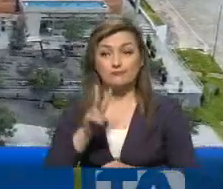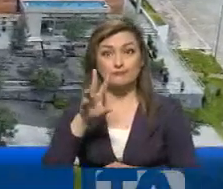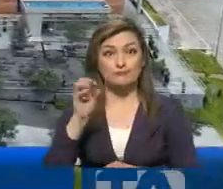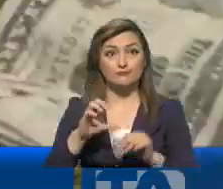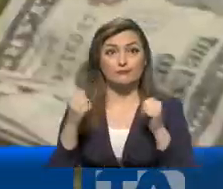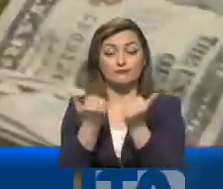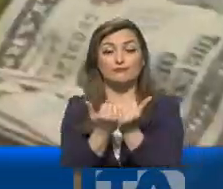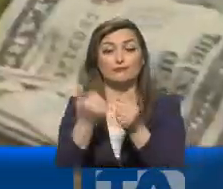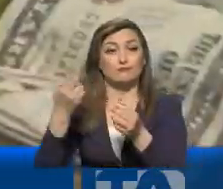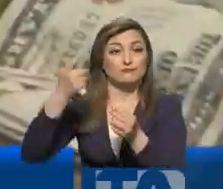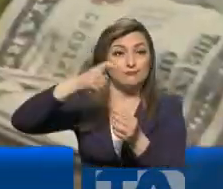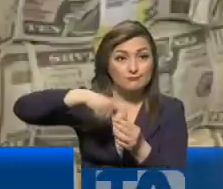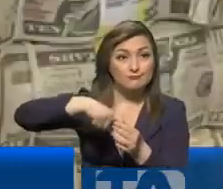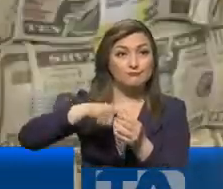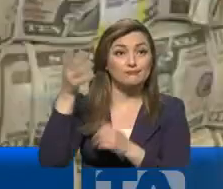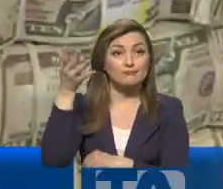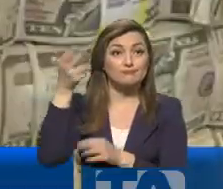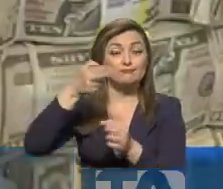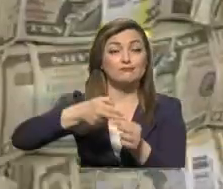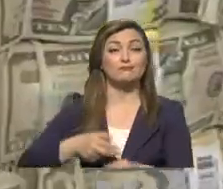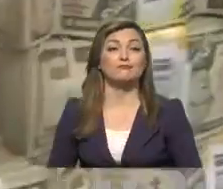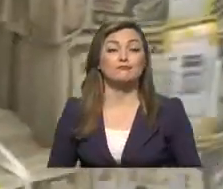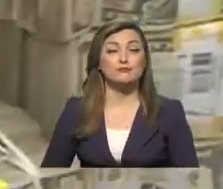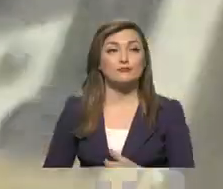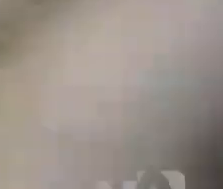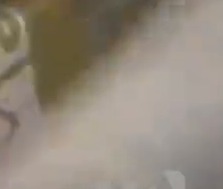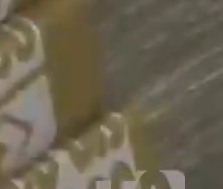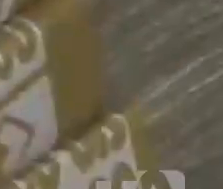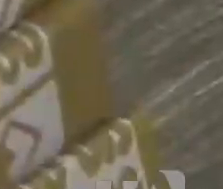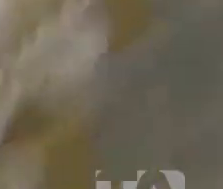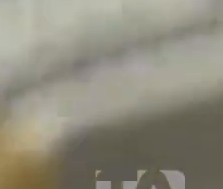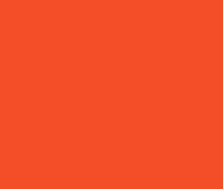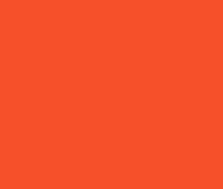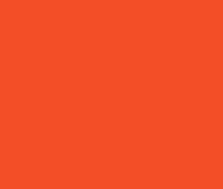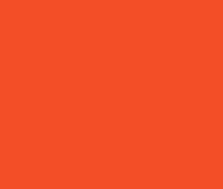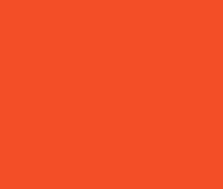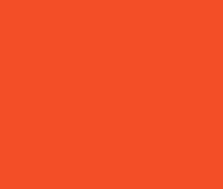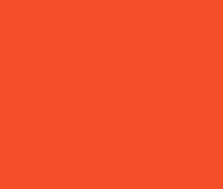asambleístas inscritos para intervenir. En Quito, Andrea Samaniego, 24 horas.